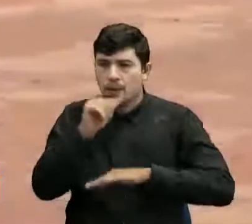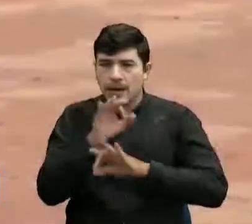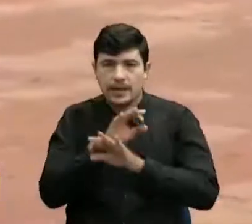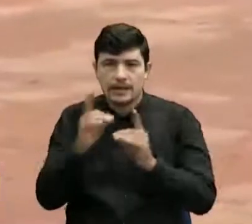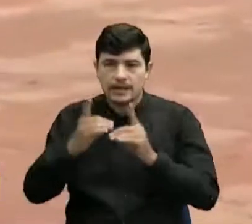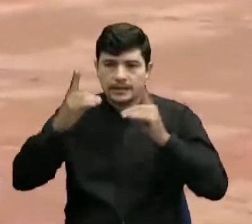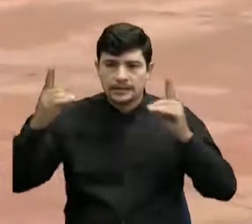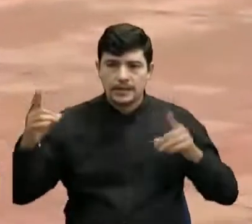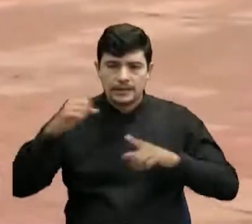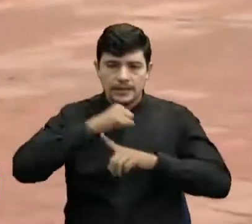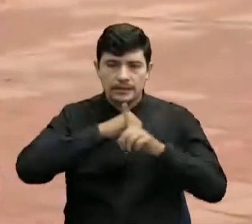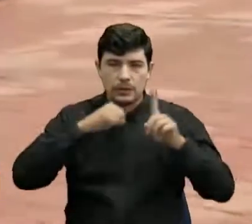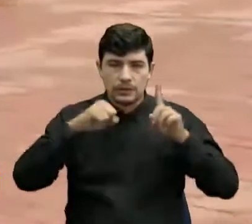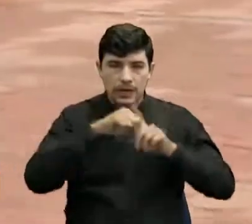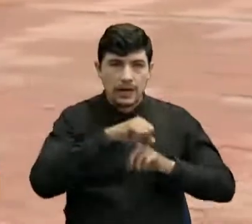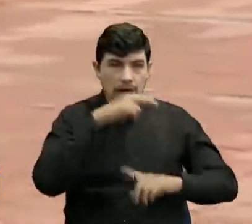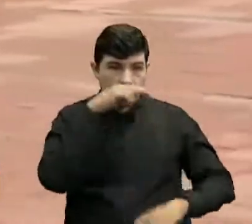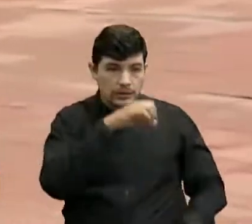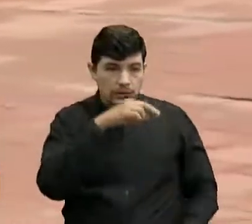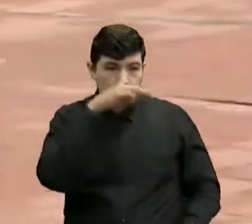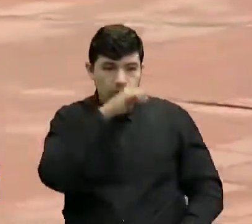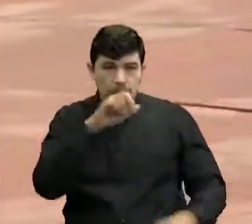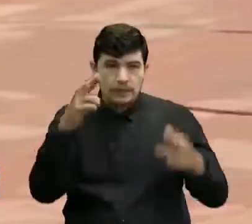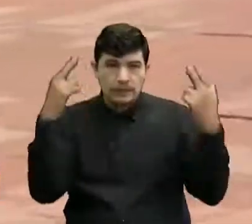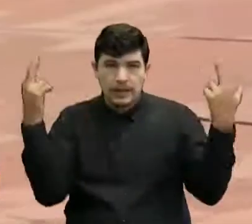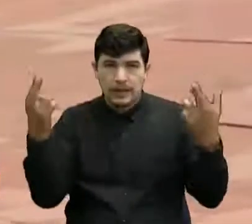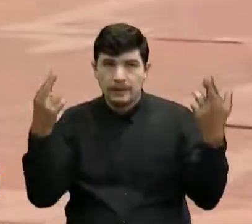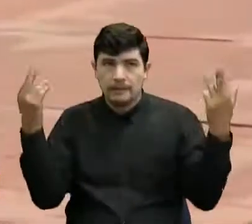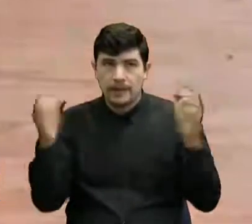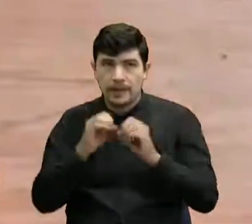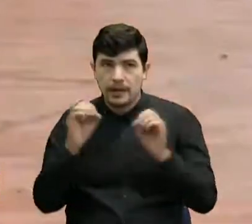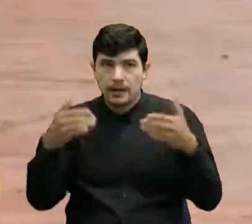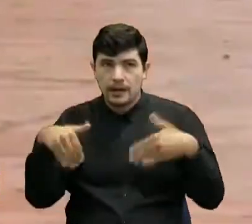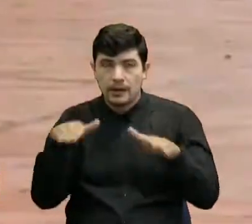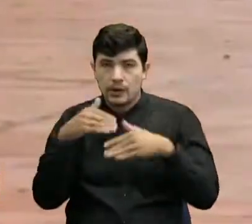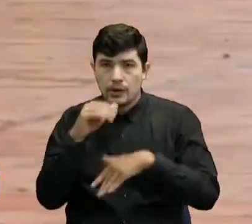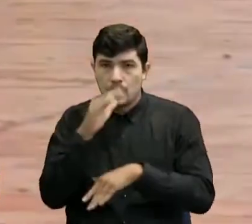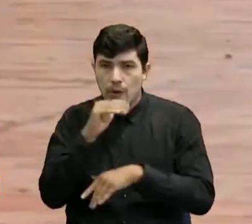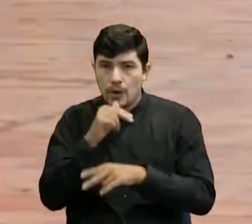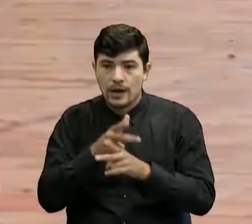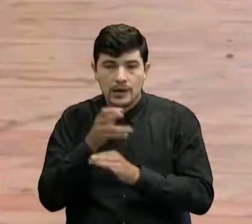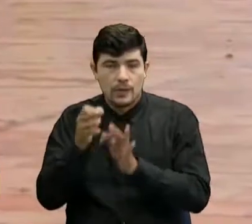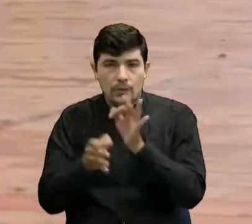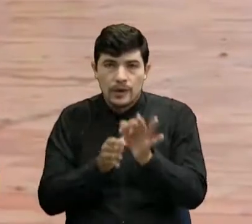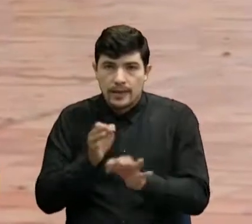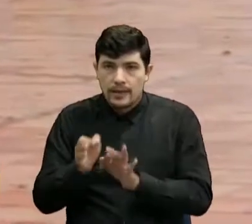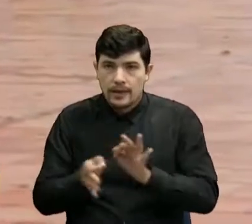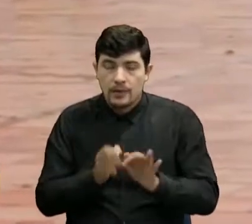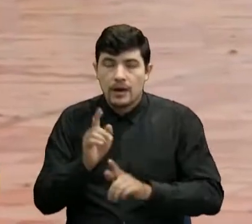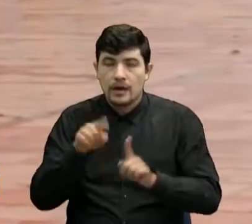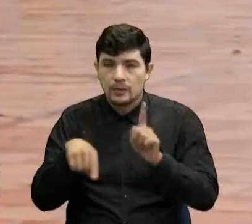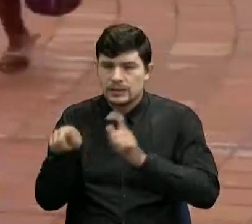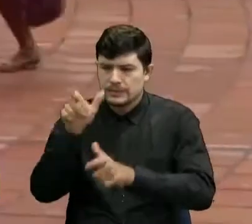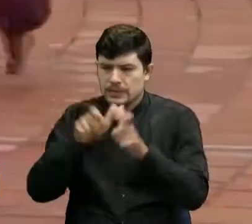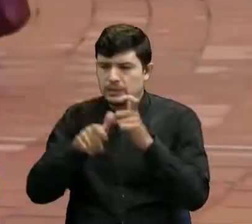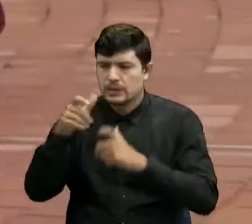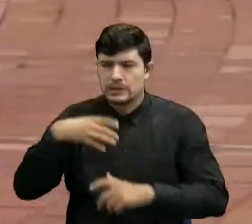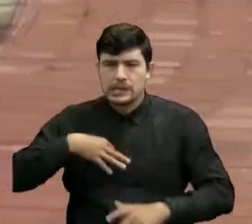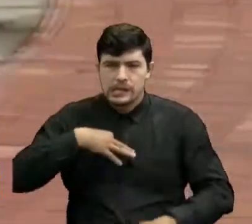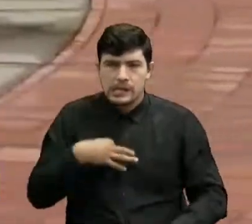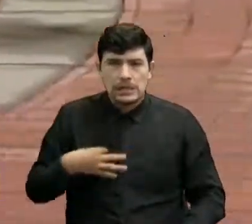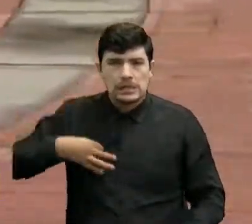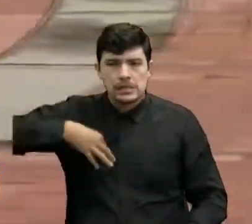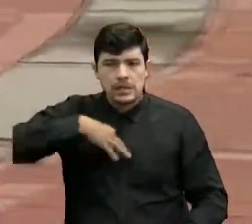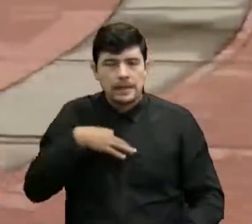social, niños recreándose sin protección. Un panorama que evidencia la desobediencia de algunos habitantes, quienes pareciera no importarles